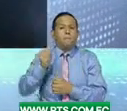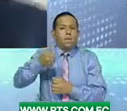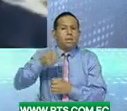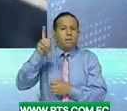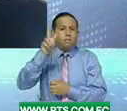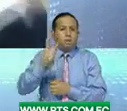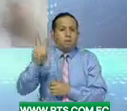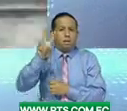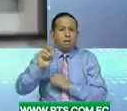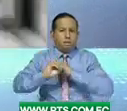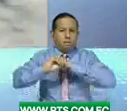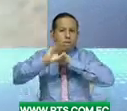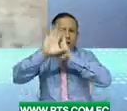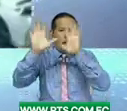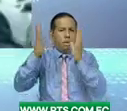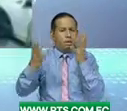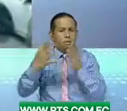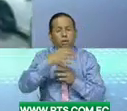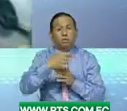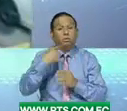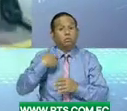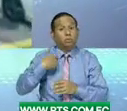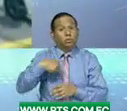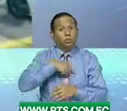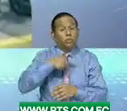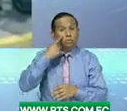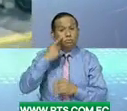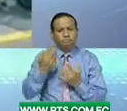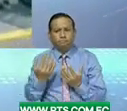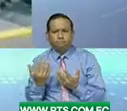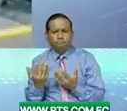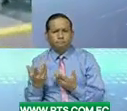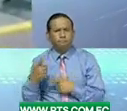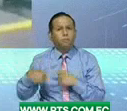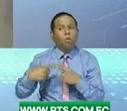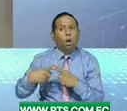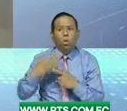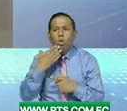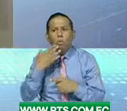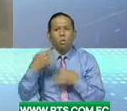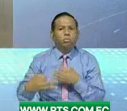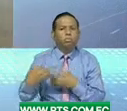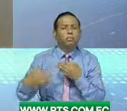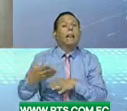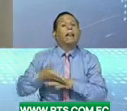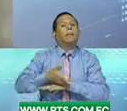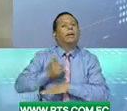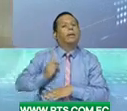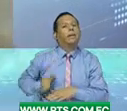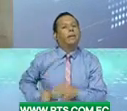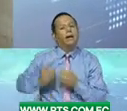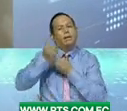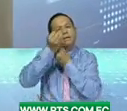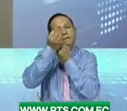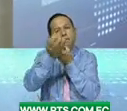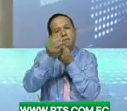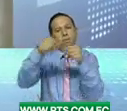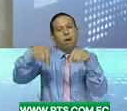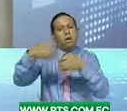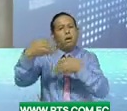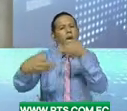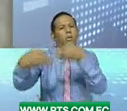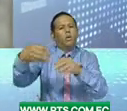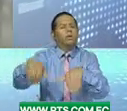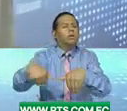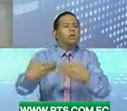Nosotros vamos a estar igual pendientes en las próximas emisiones, estar también contando con detalles lo que va a suceder en esta audiencia de formulación de